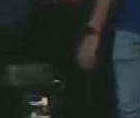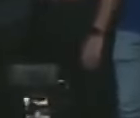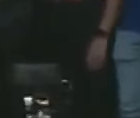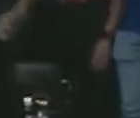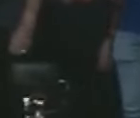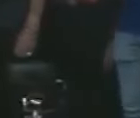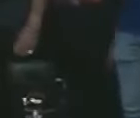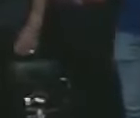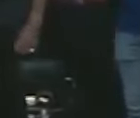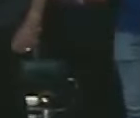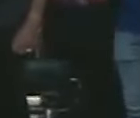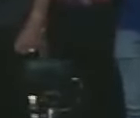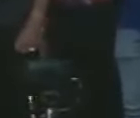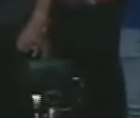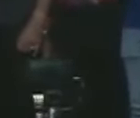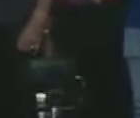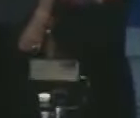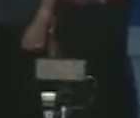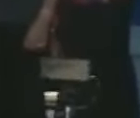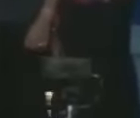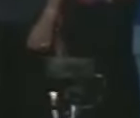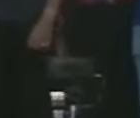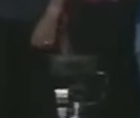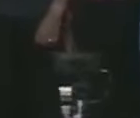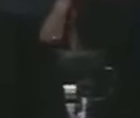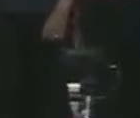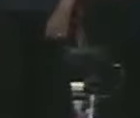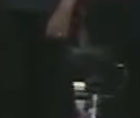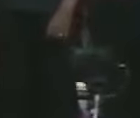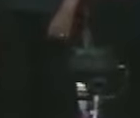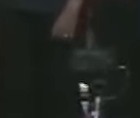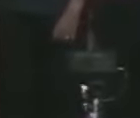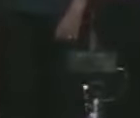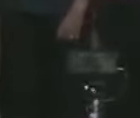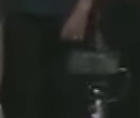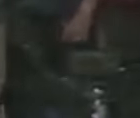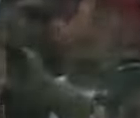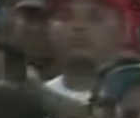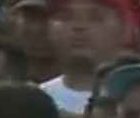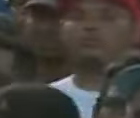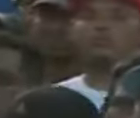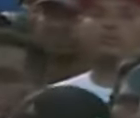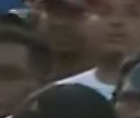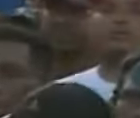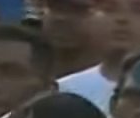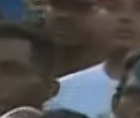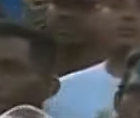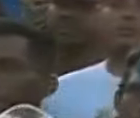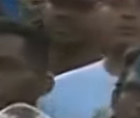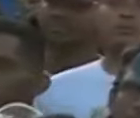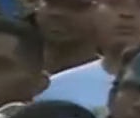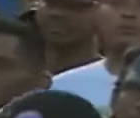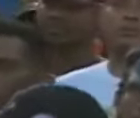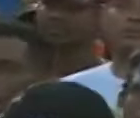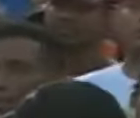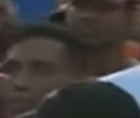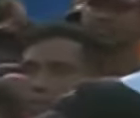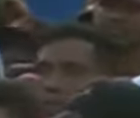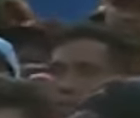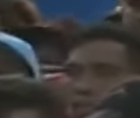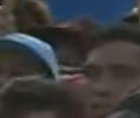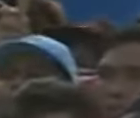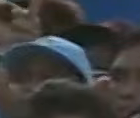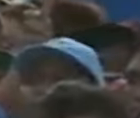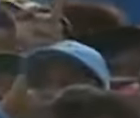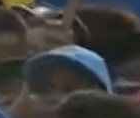como esto es una campaña que lleva por nombre de todo el estado de Nueva Esparta, ha salido a marchar en este